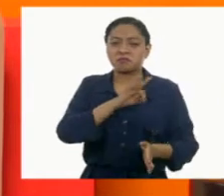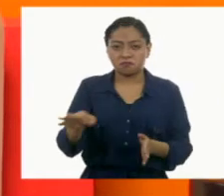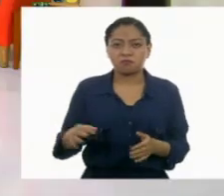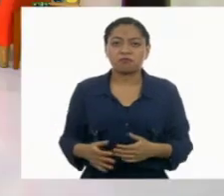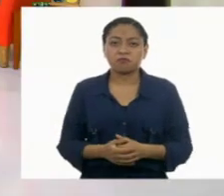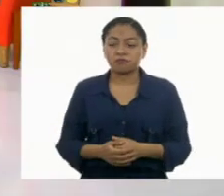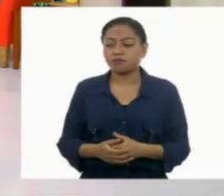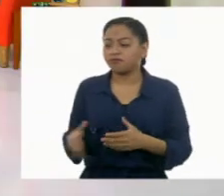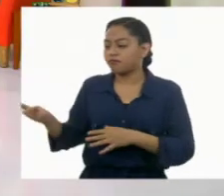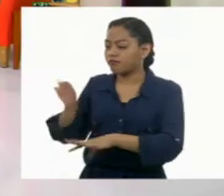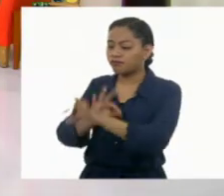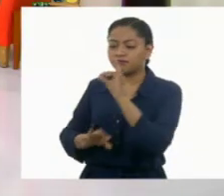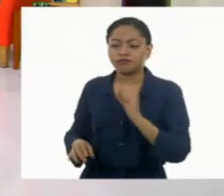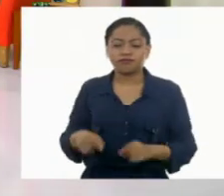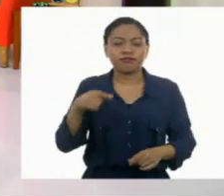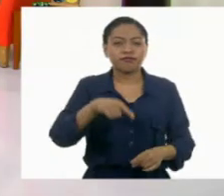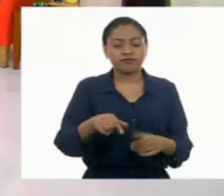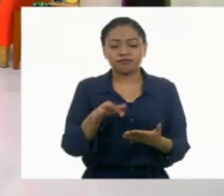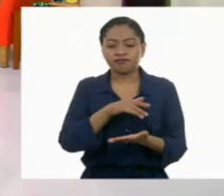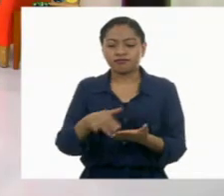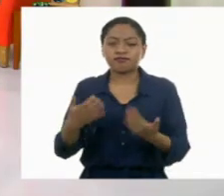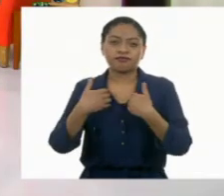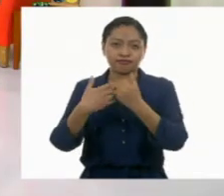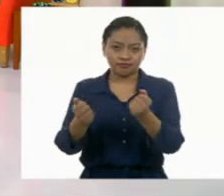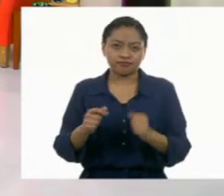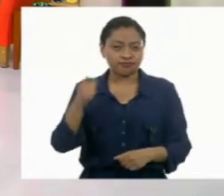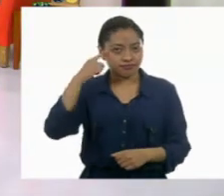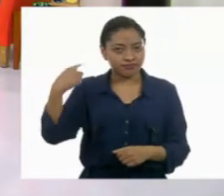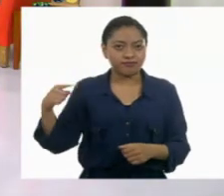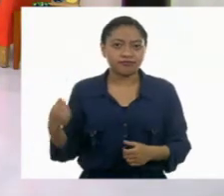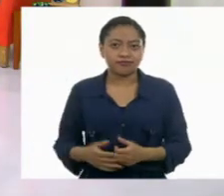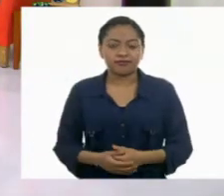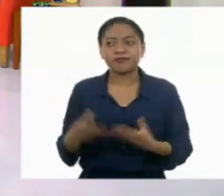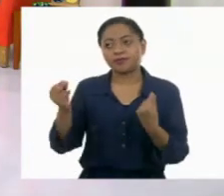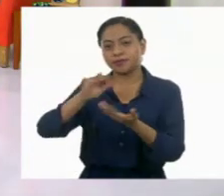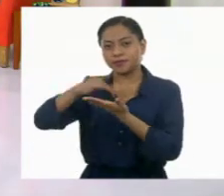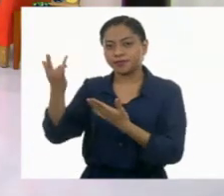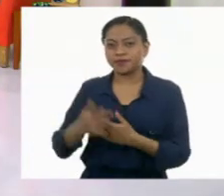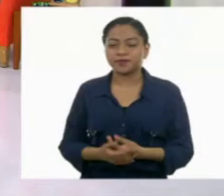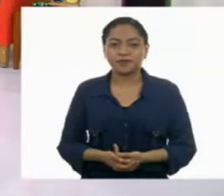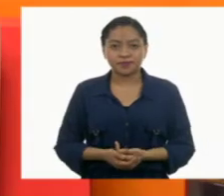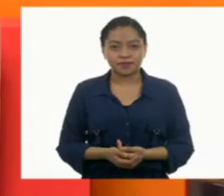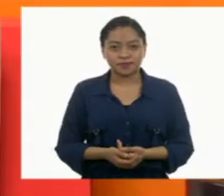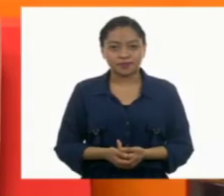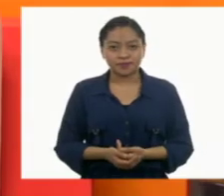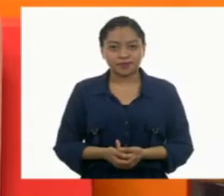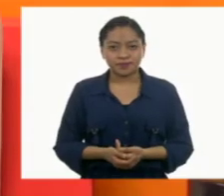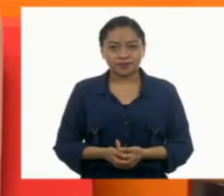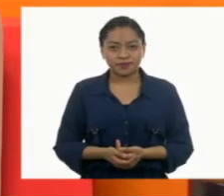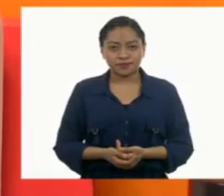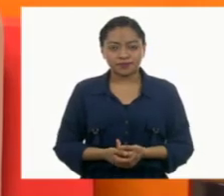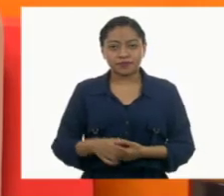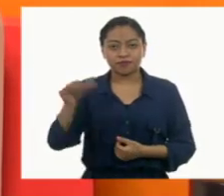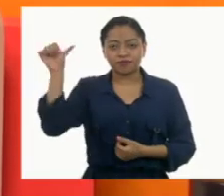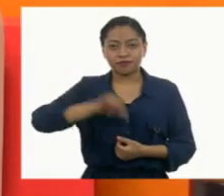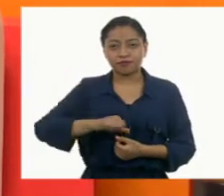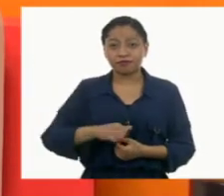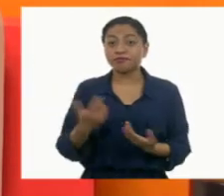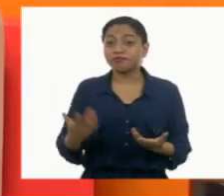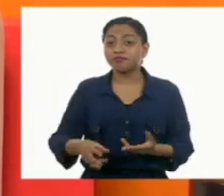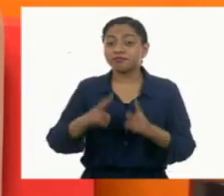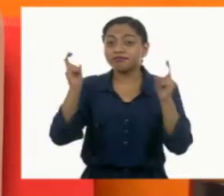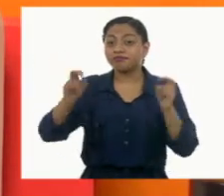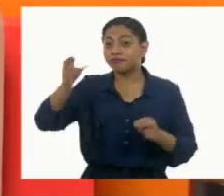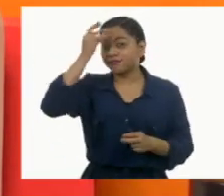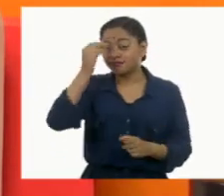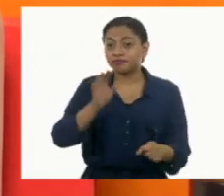posible la comprensión de un elemento de esta naturaleza, un elemento gráfico. Muchas gracias, Eduardo. Hoy pudimos